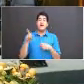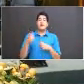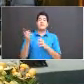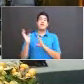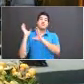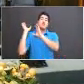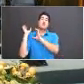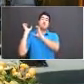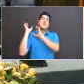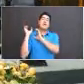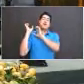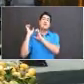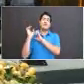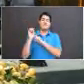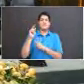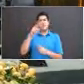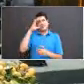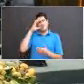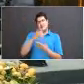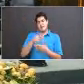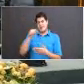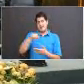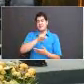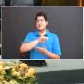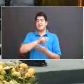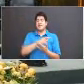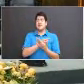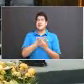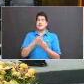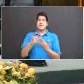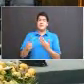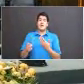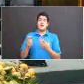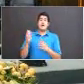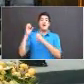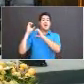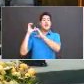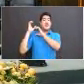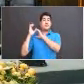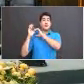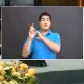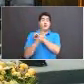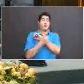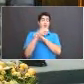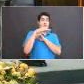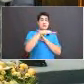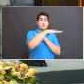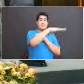¿Usted cree que ahorita en esta semana que pasó las procesiones hubieran salido solitas?